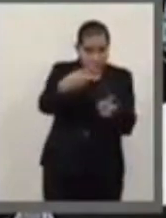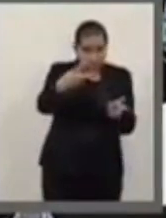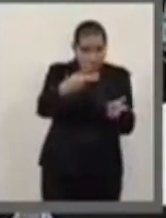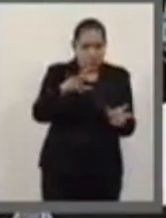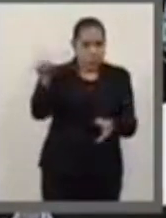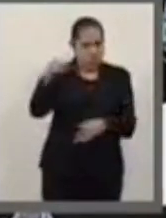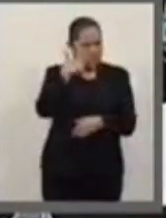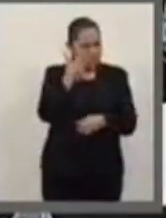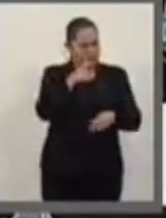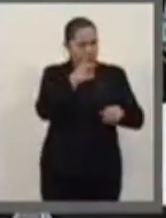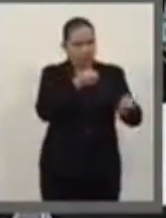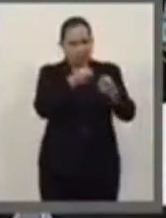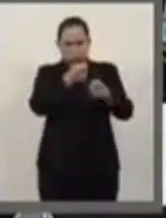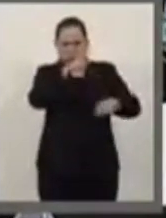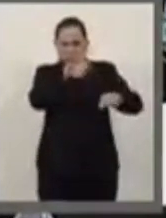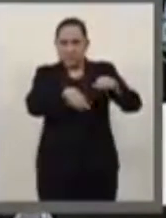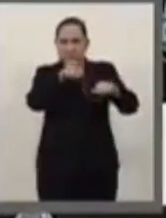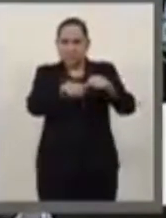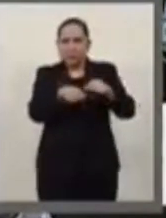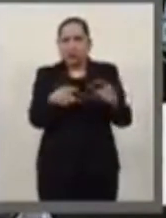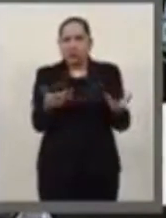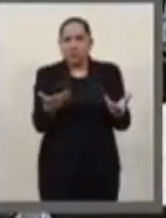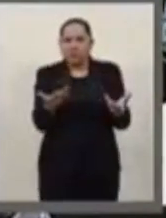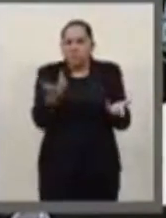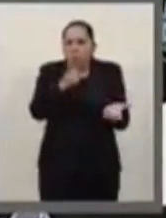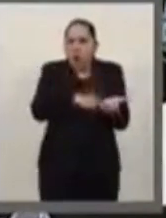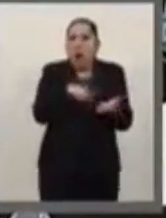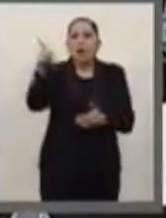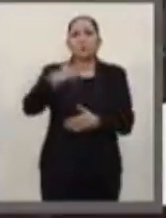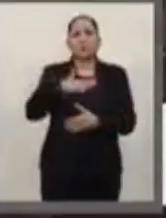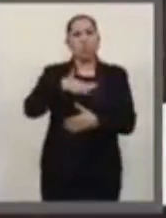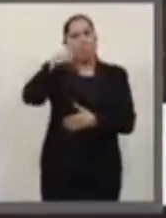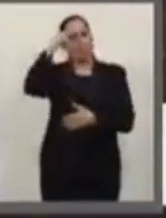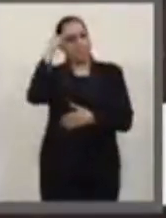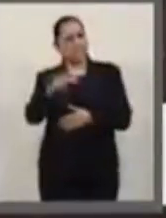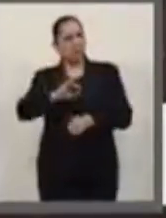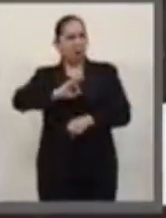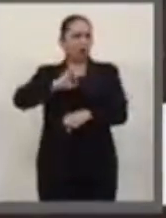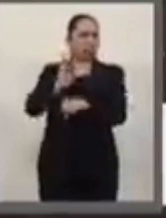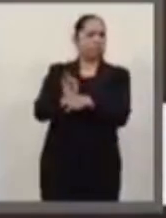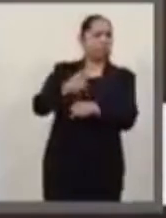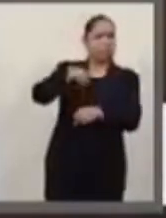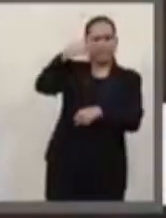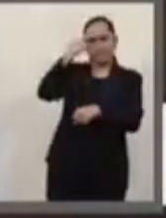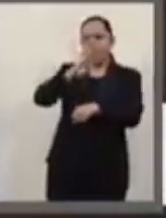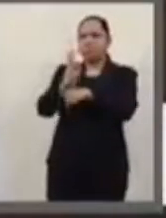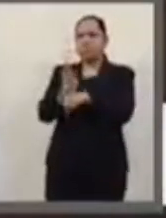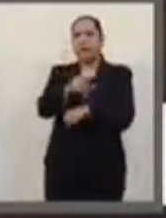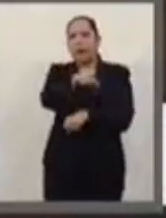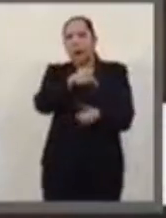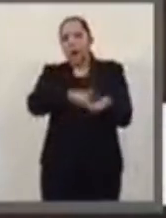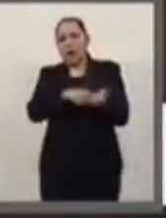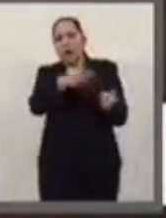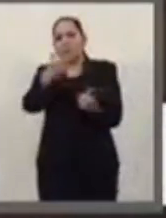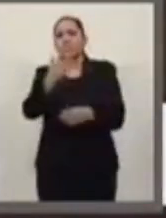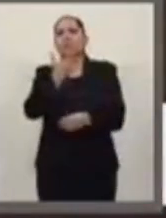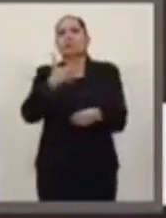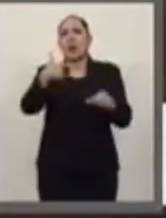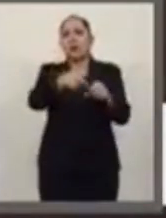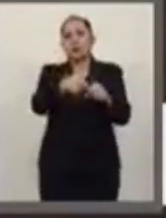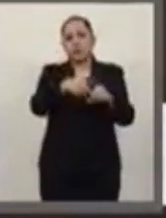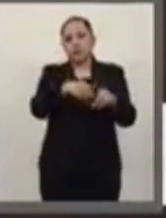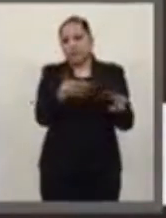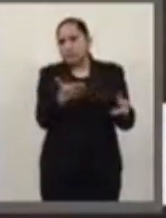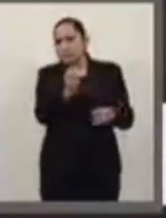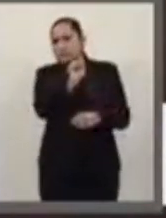patrióticamente a esta actividad ilícita, los que obstaculizan la tarea del presidente